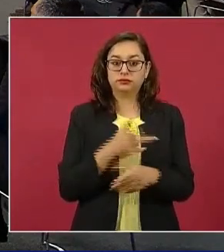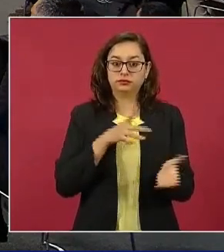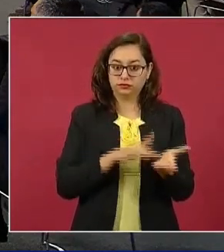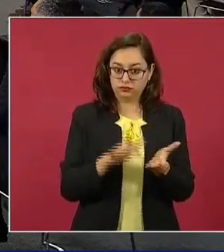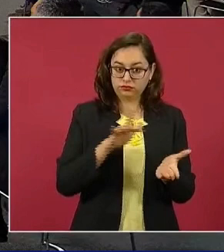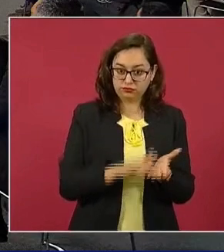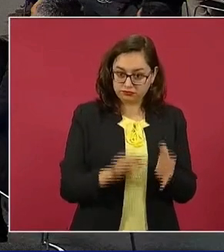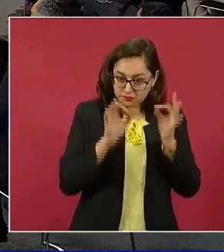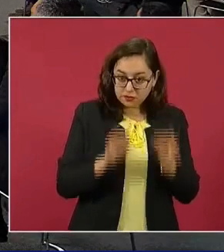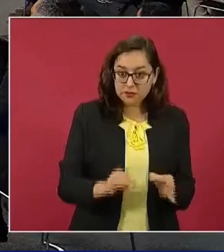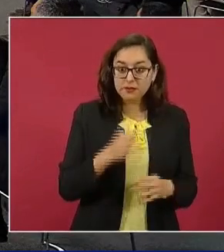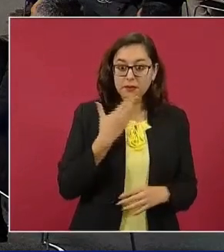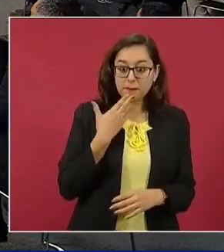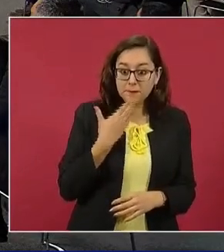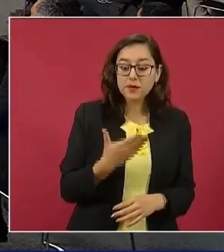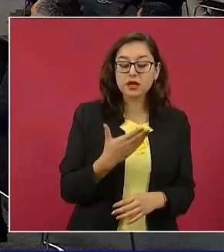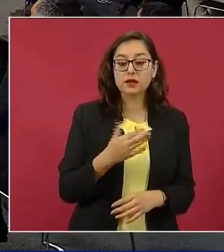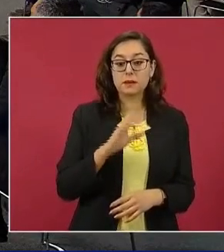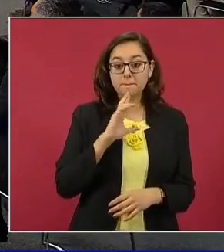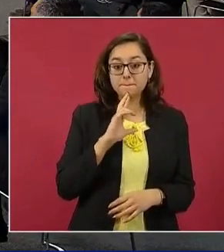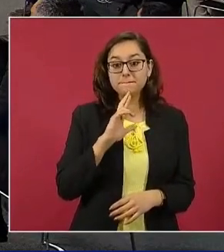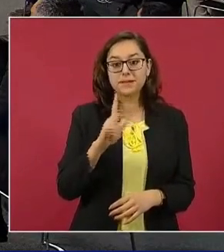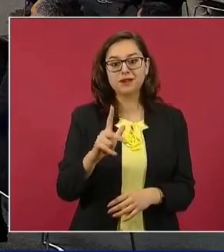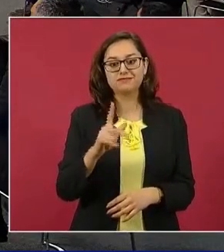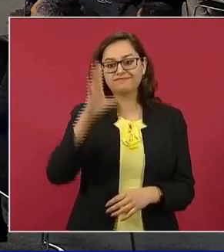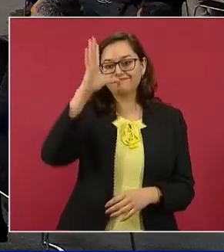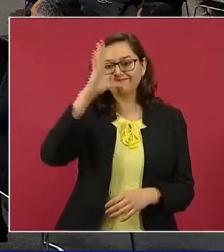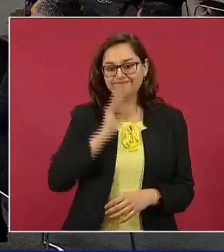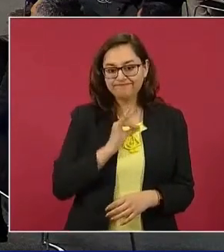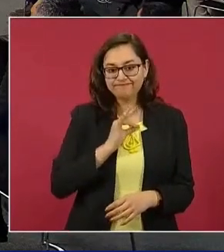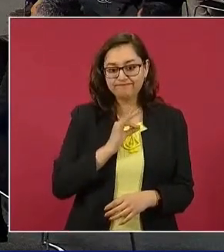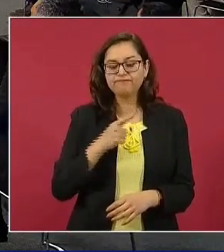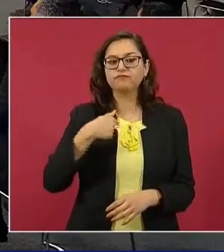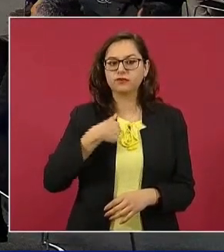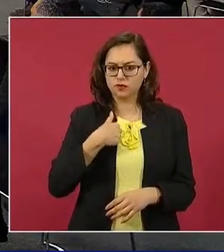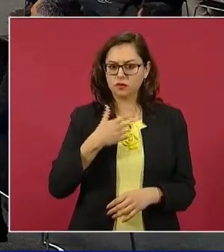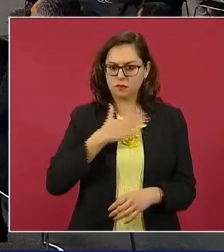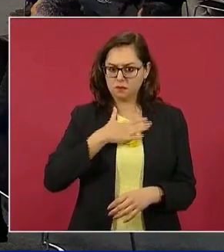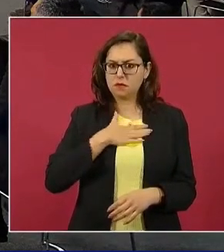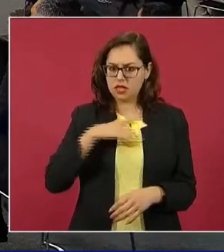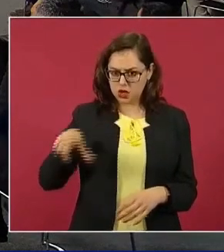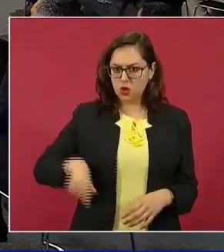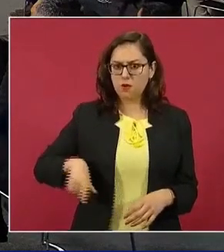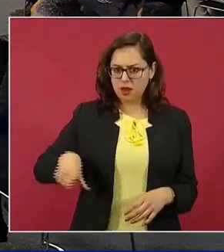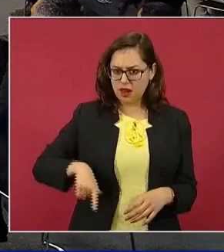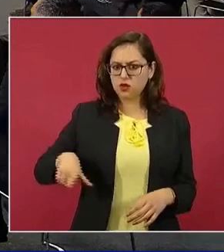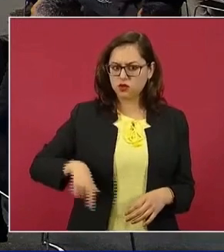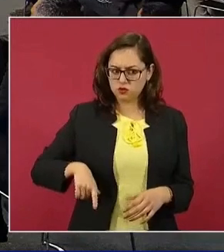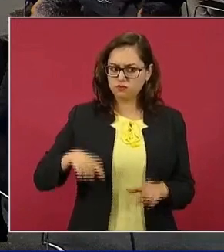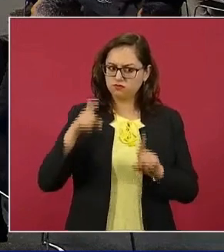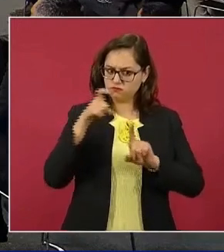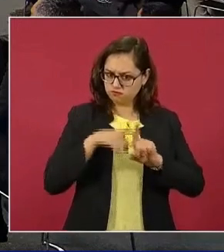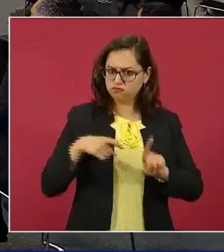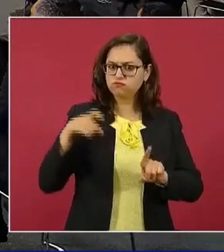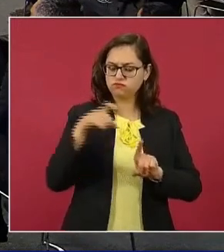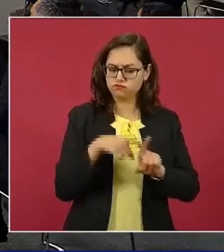aplique mejor. Esto es una autocrítica que estoy haciendo,